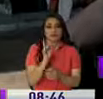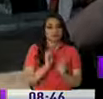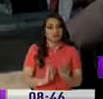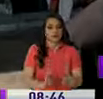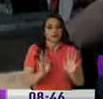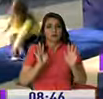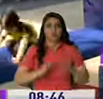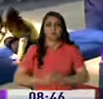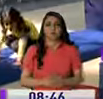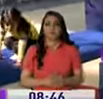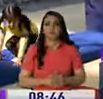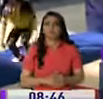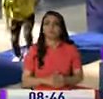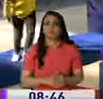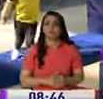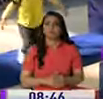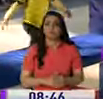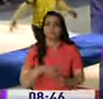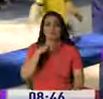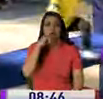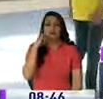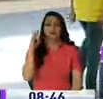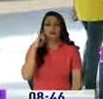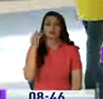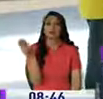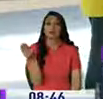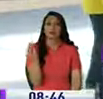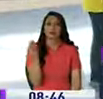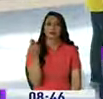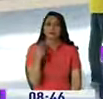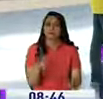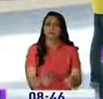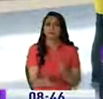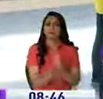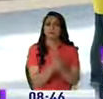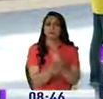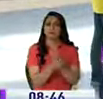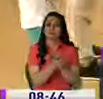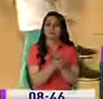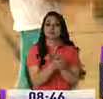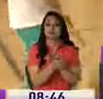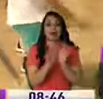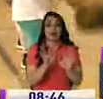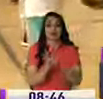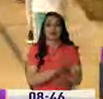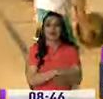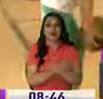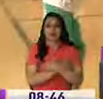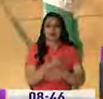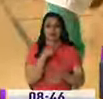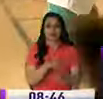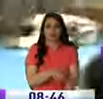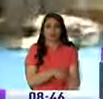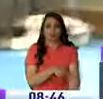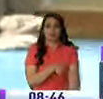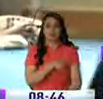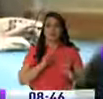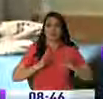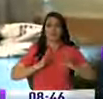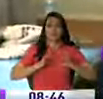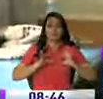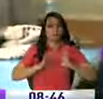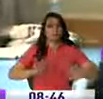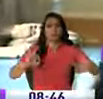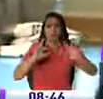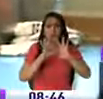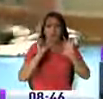de hacer en ese tiempo. Son muchos los niños y jóvenes que desarrollaron sus capacidades como un hábito, pues el sistema de los vacacionales es el momento